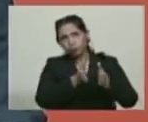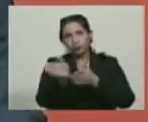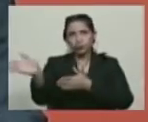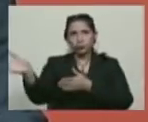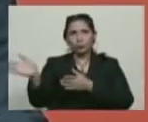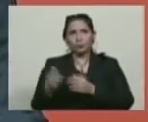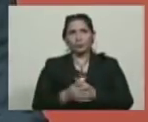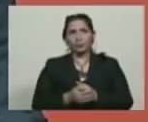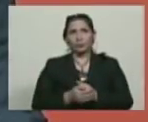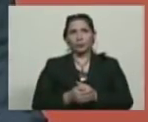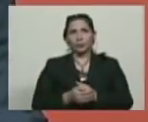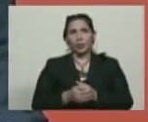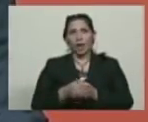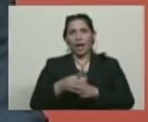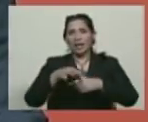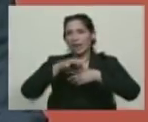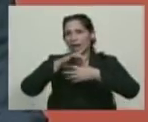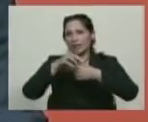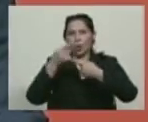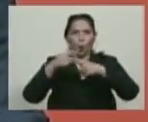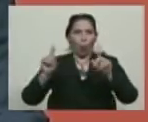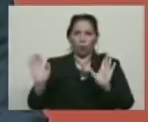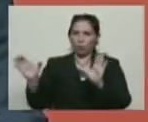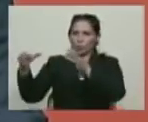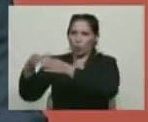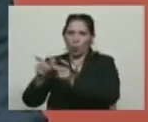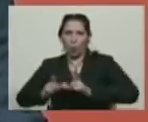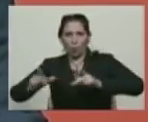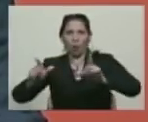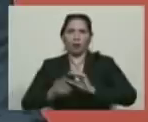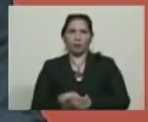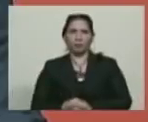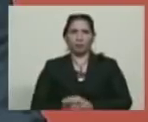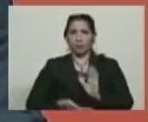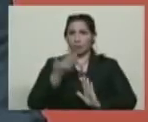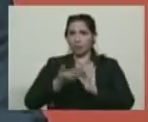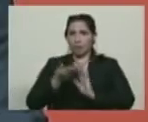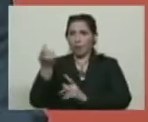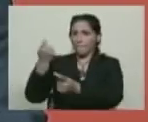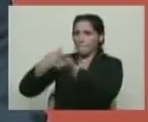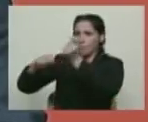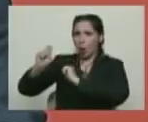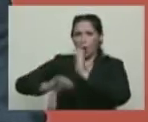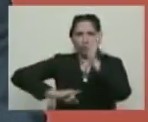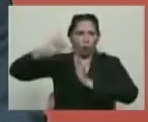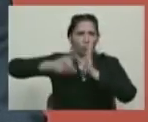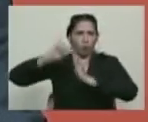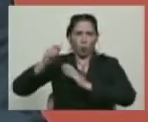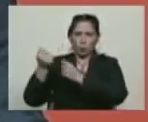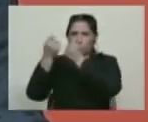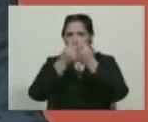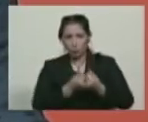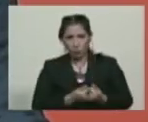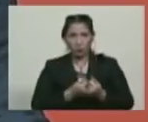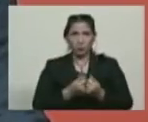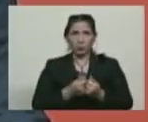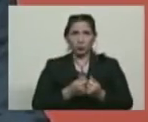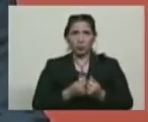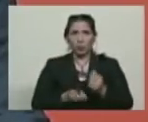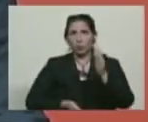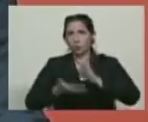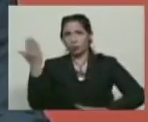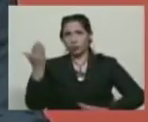a otros sectores fundamentalmente al contrabando a la extracción